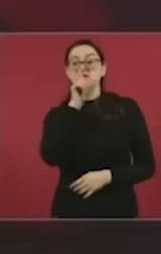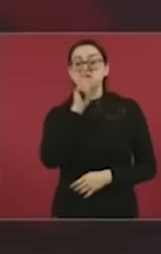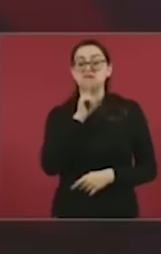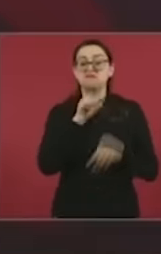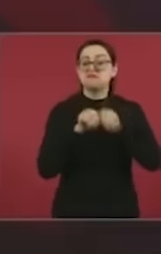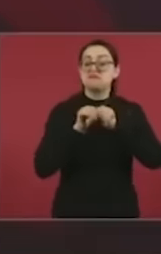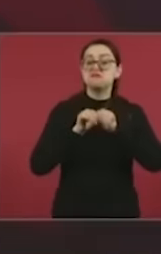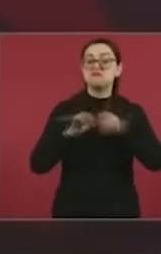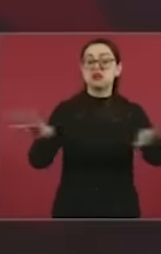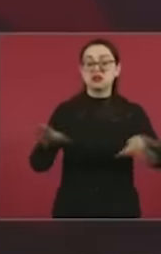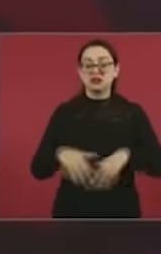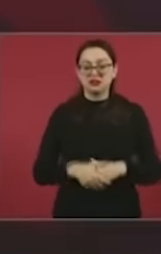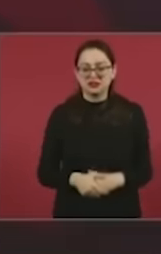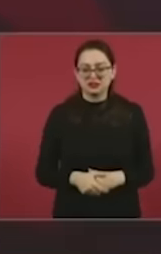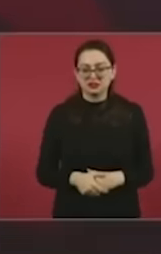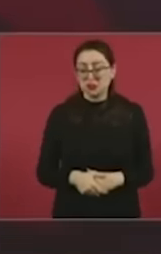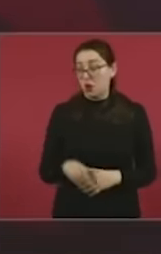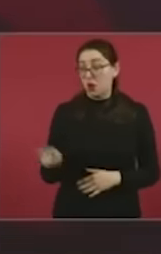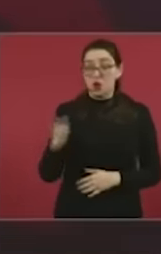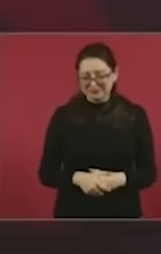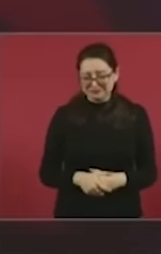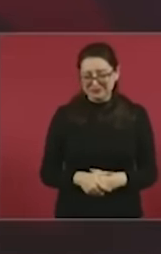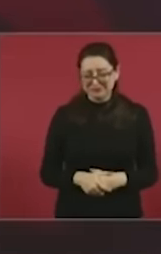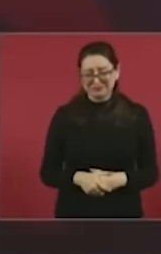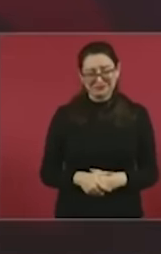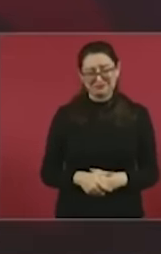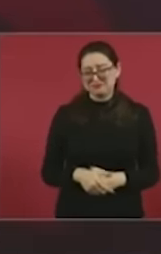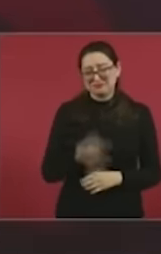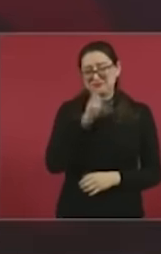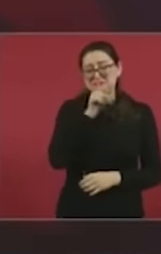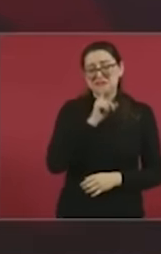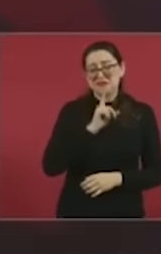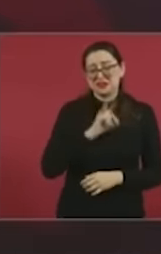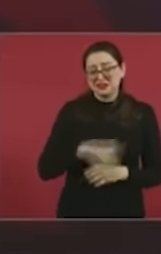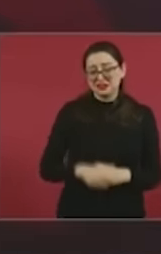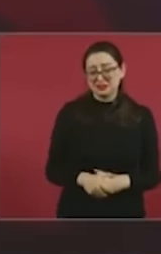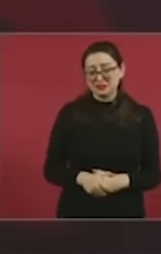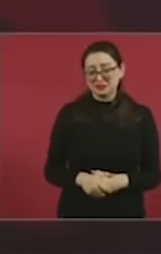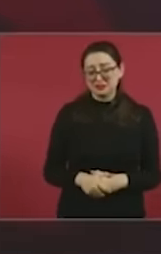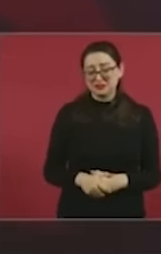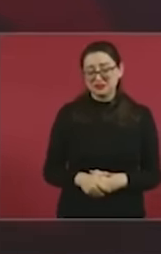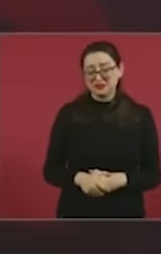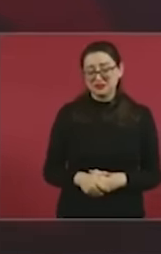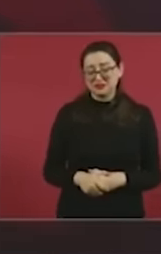tiene mucho mucho impacto en en muchos sectores